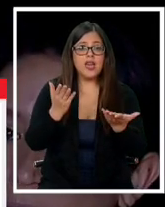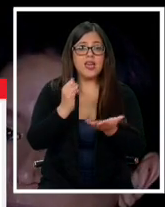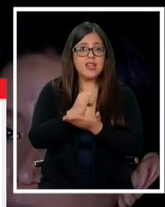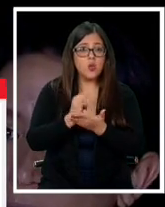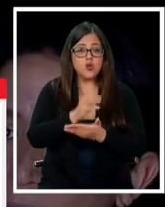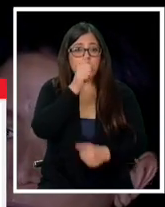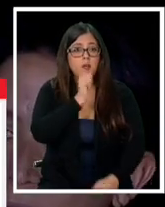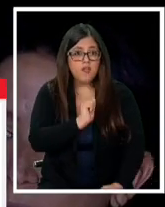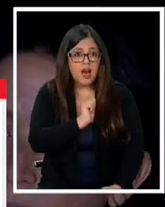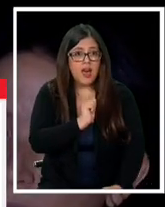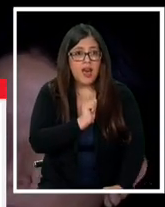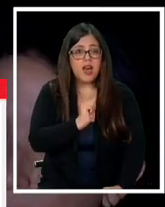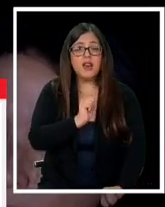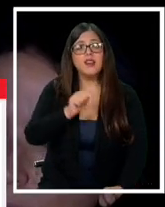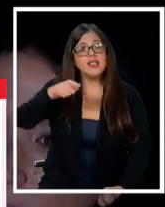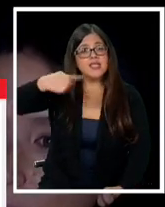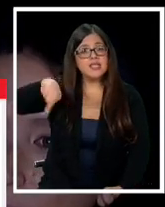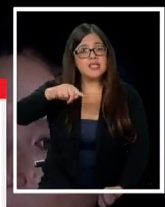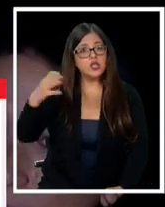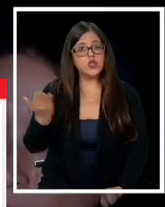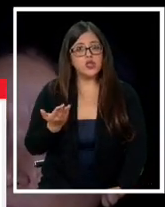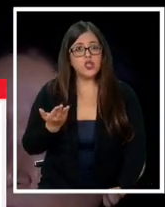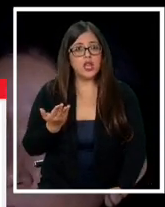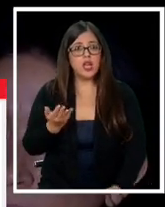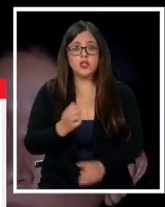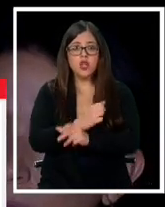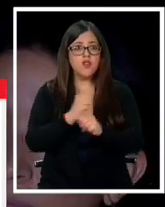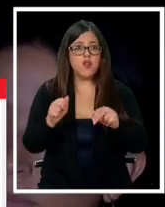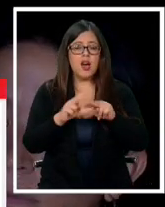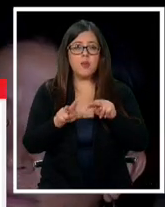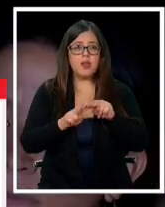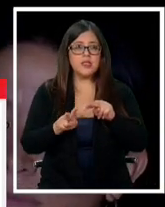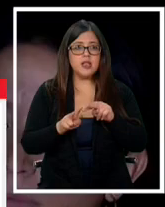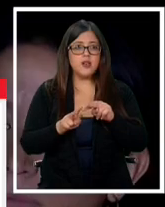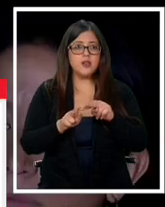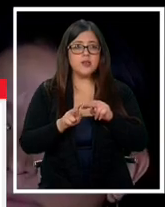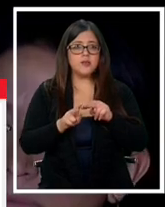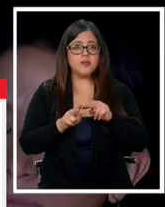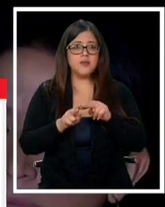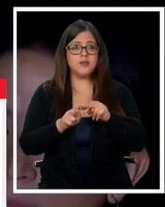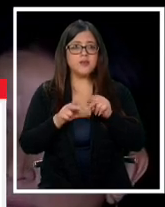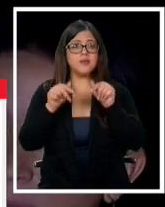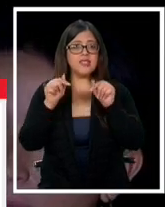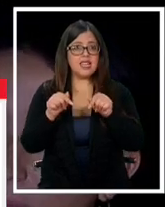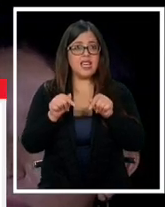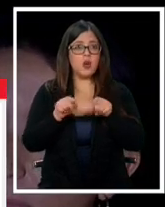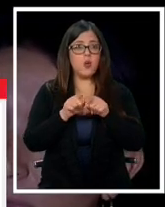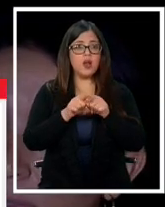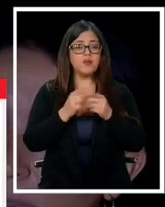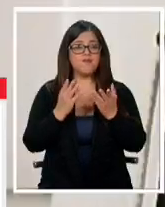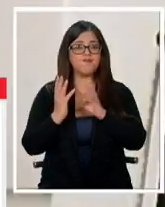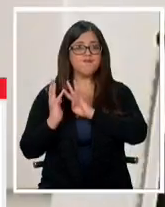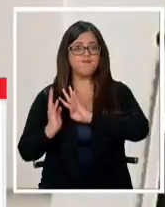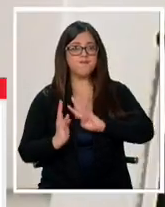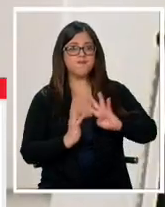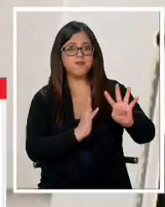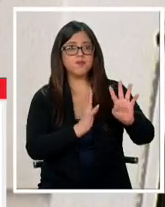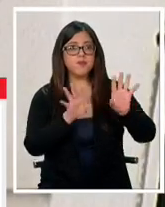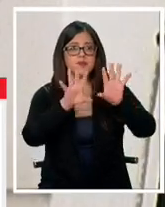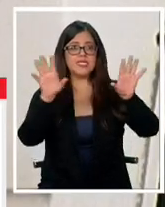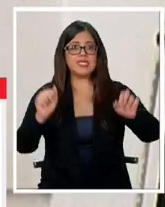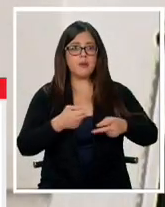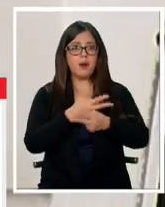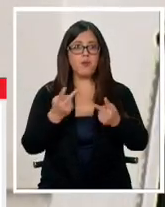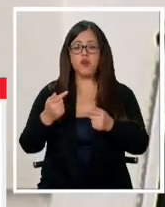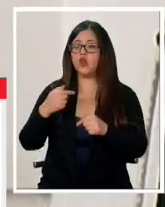privada y ellos hoy día no van a poder hacerlo y van a colapsar el sistema público y yo no vine